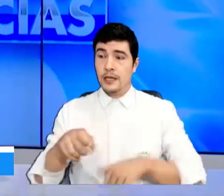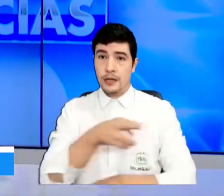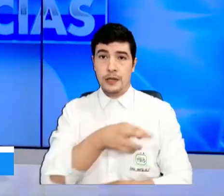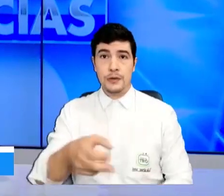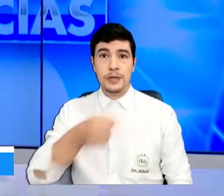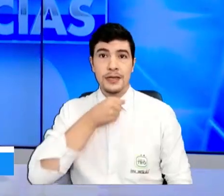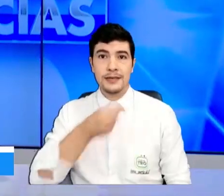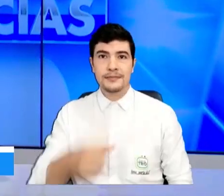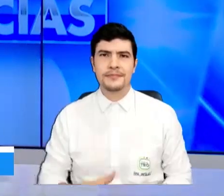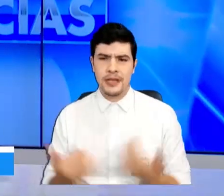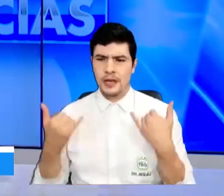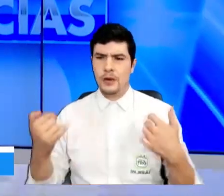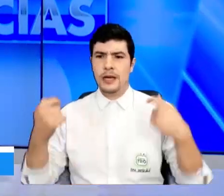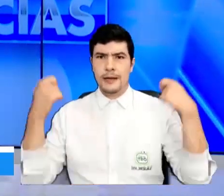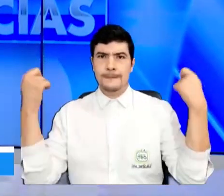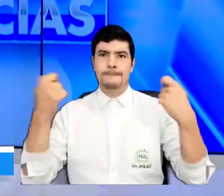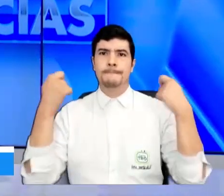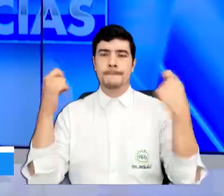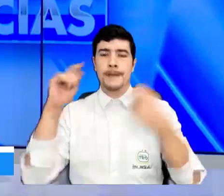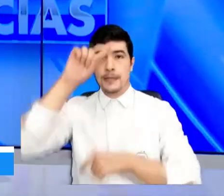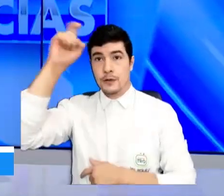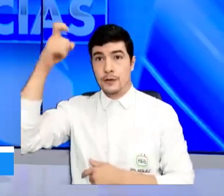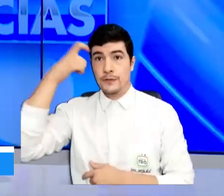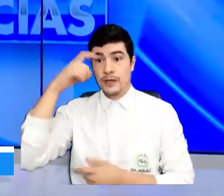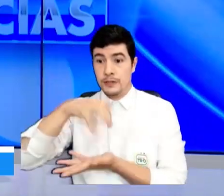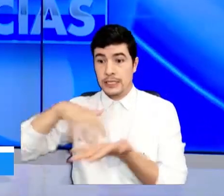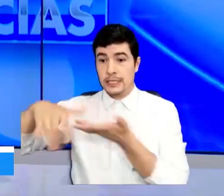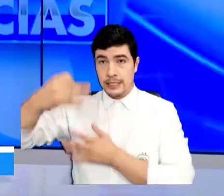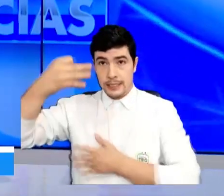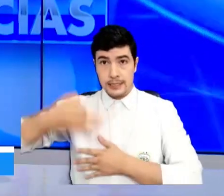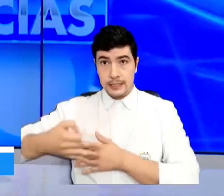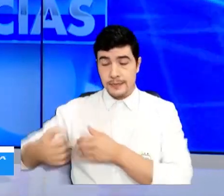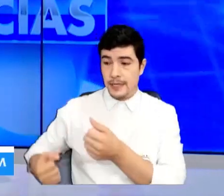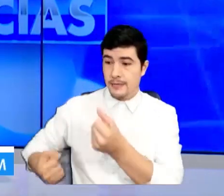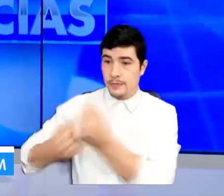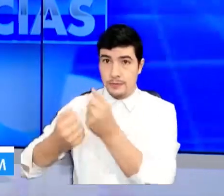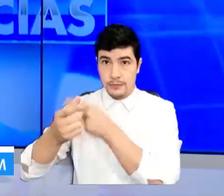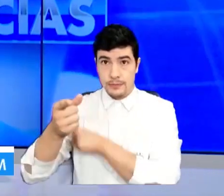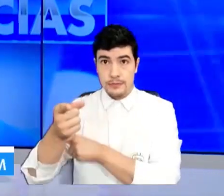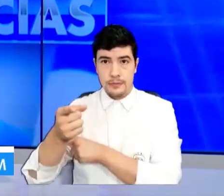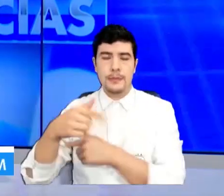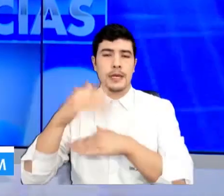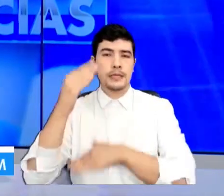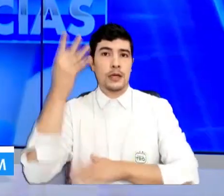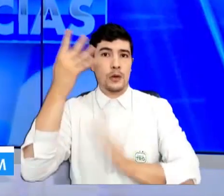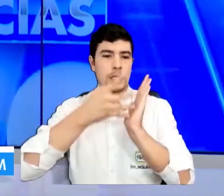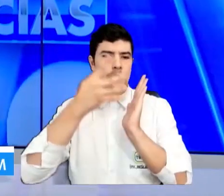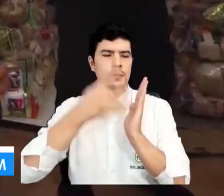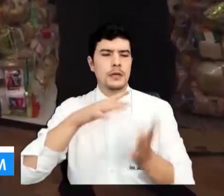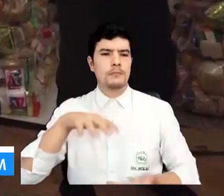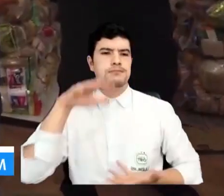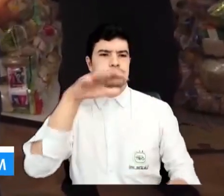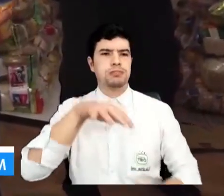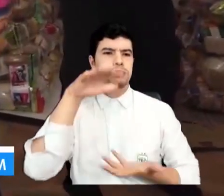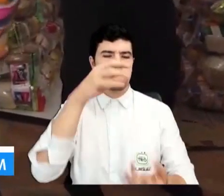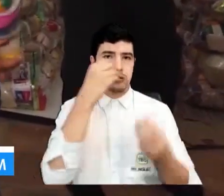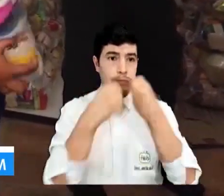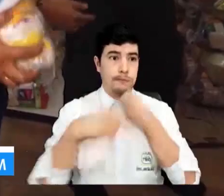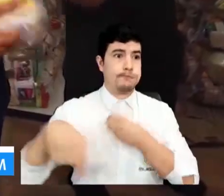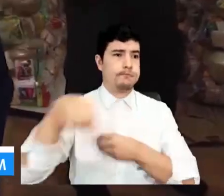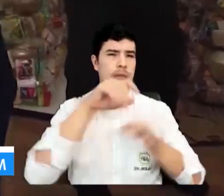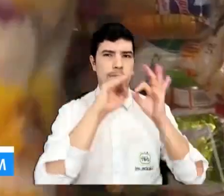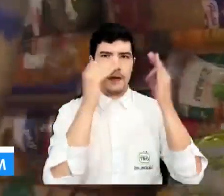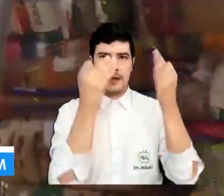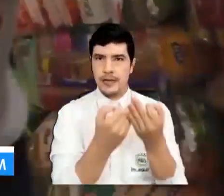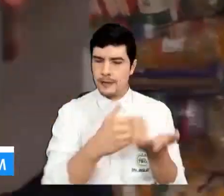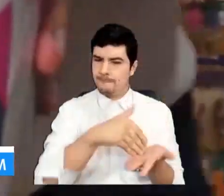esta cuarentena. La Administración Departamental también entregó kits de protección biomédica en hospitales de la región. Los insumos